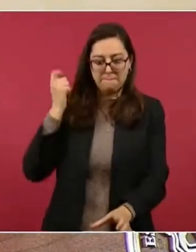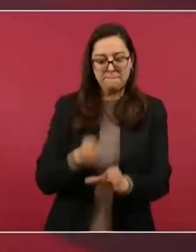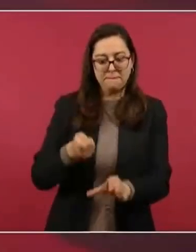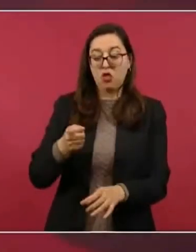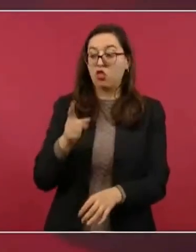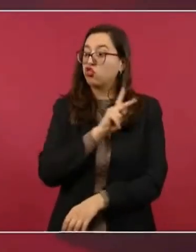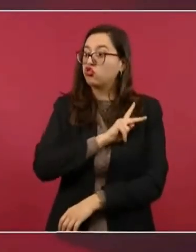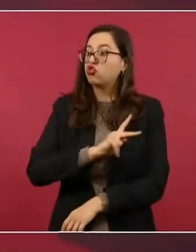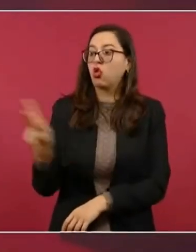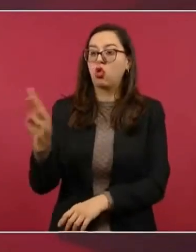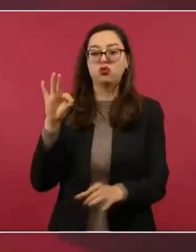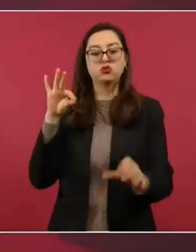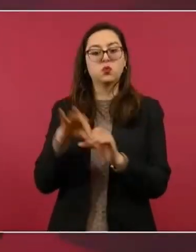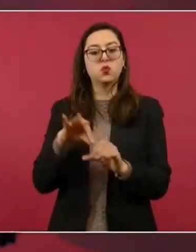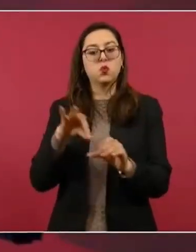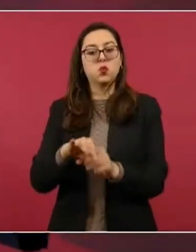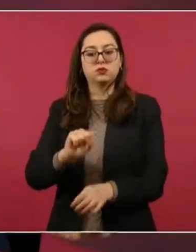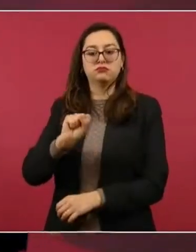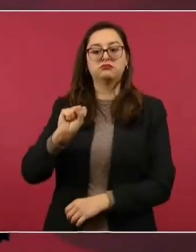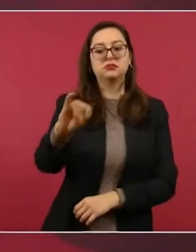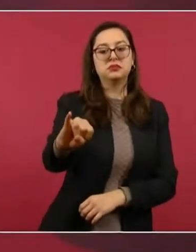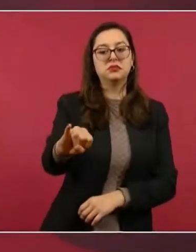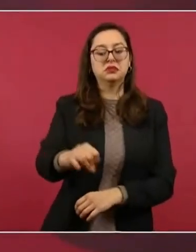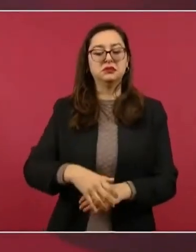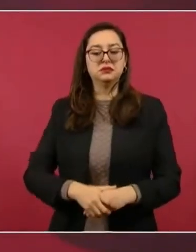votaron? Pues a favor.